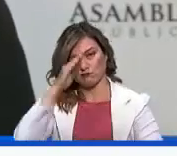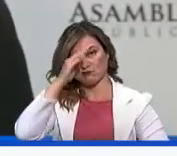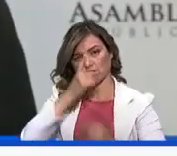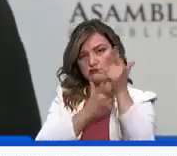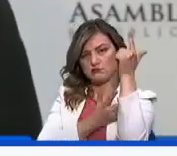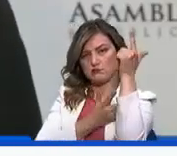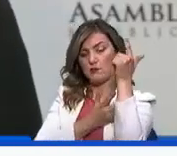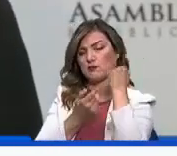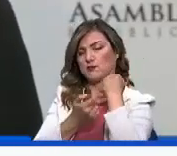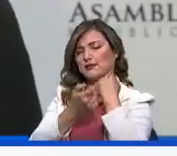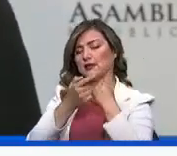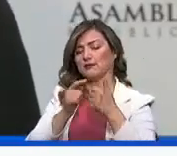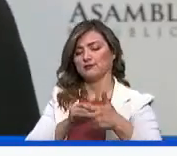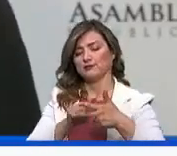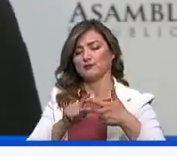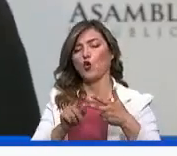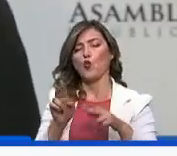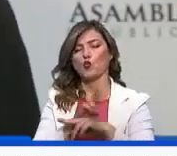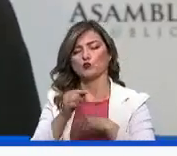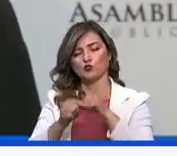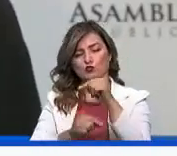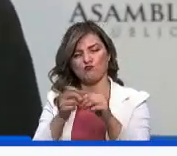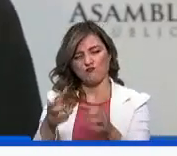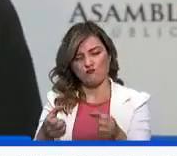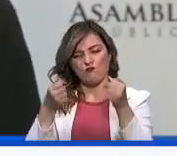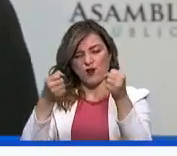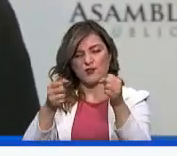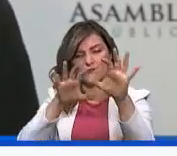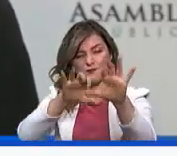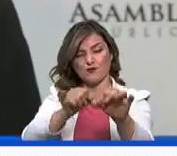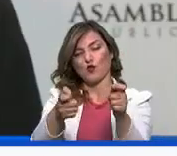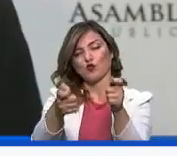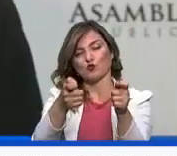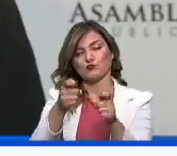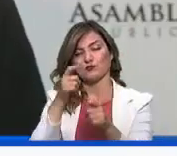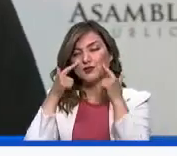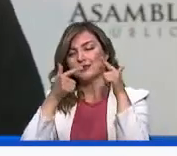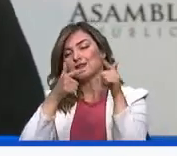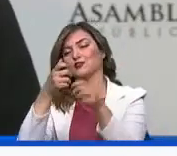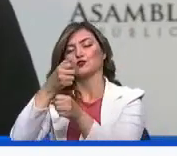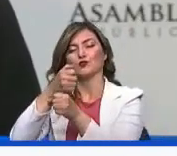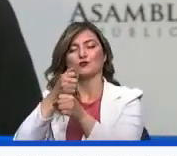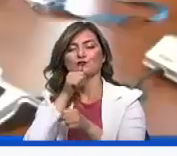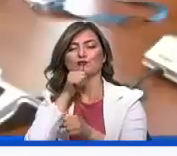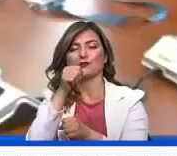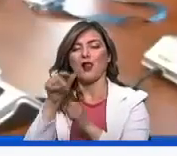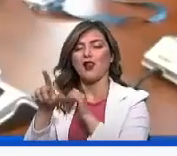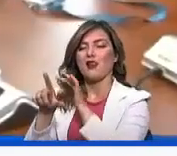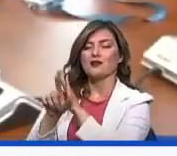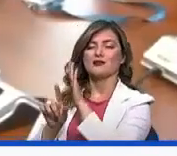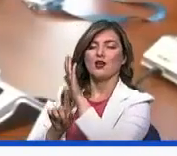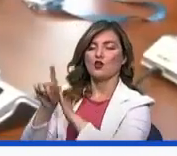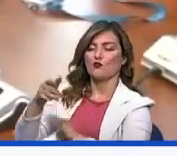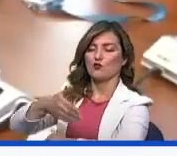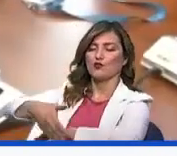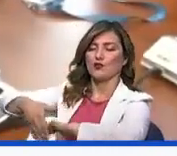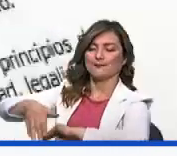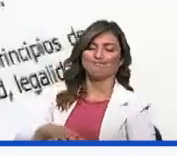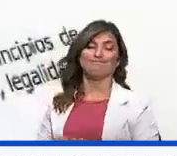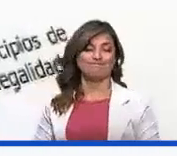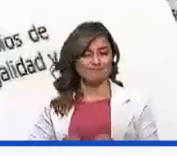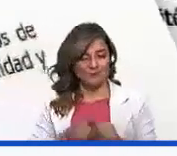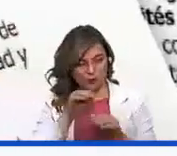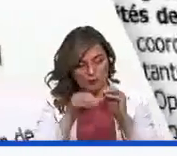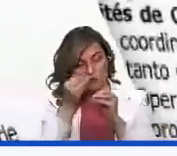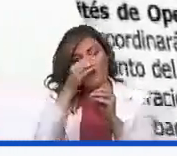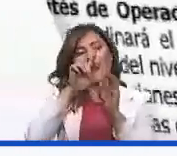Armadas, al uso progresivo de la fuerza, a la de Vigilancia y Seguridad Privada y a la Ley de Desarrollo Fronterizo. Está el informe para primer debate de la